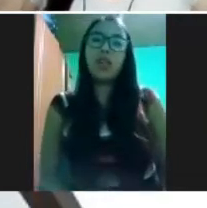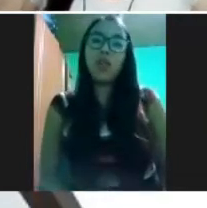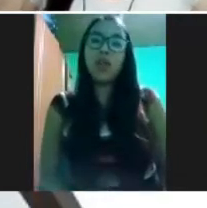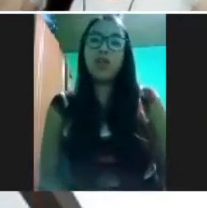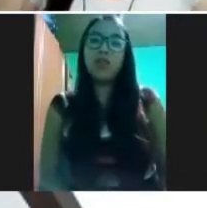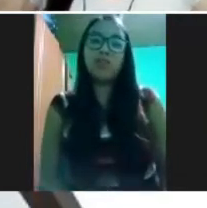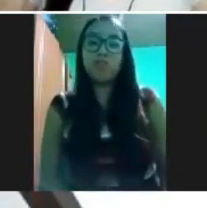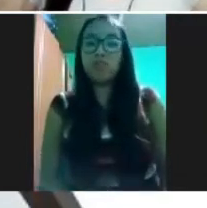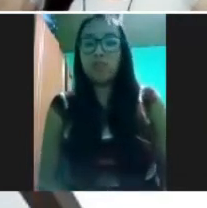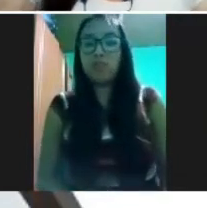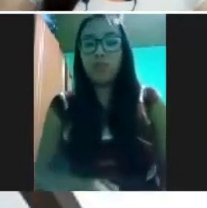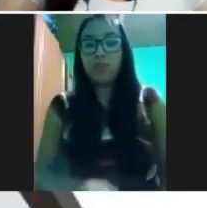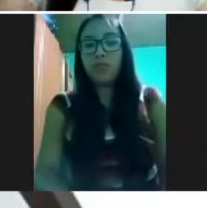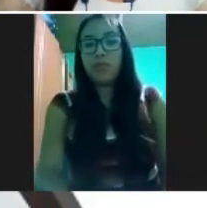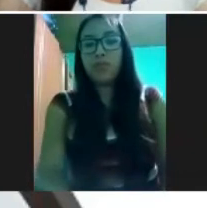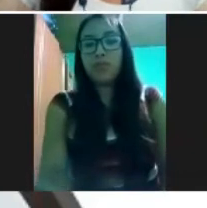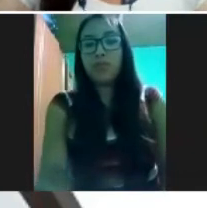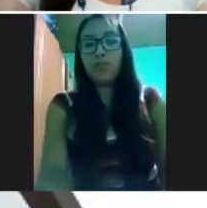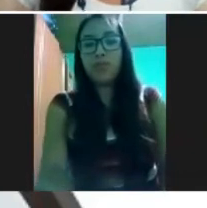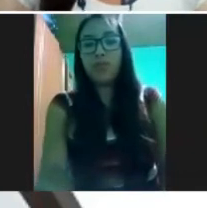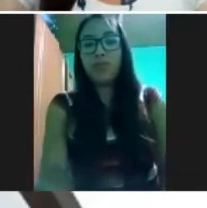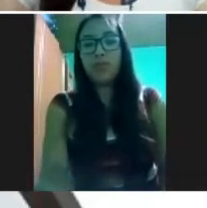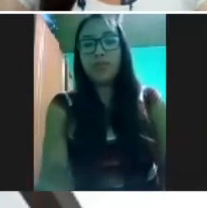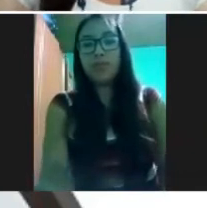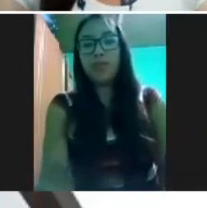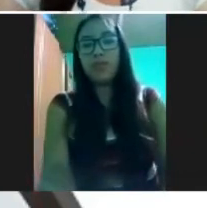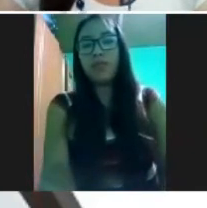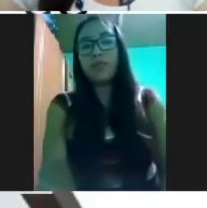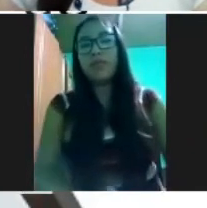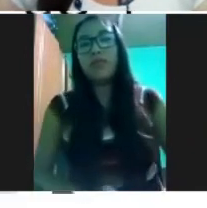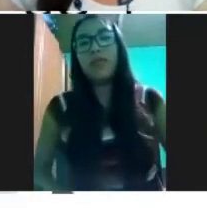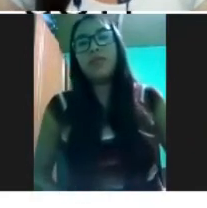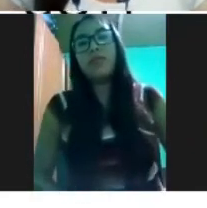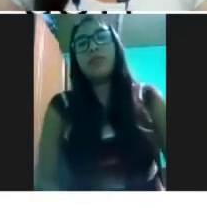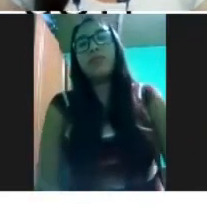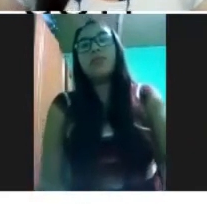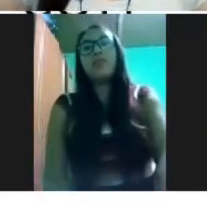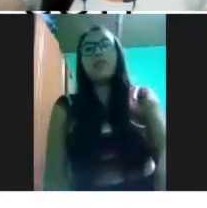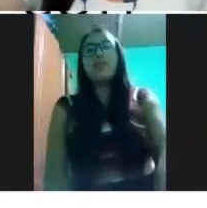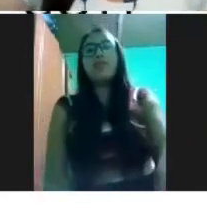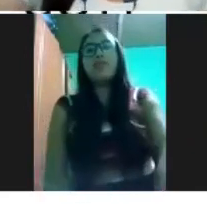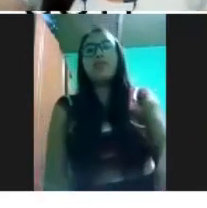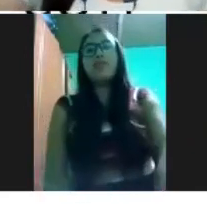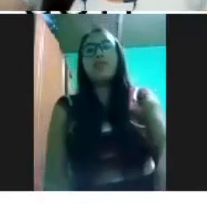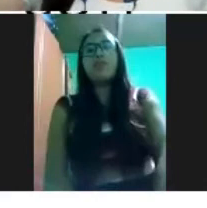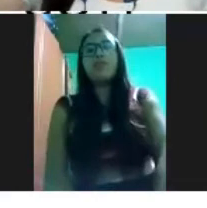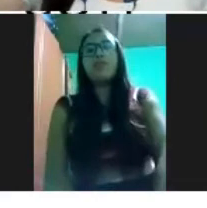que es el gobierno. Así es, totalmente de acuerdo. Y pues